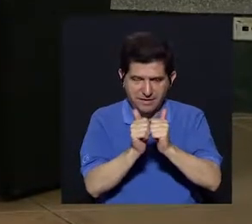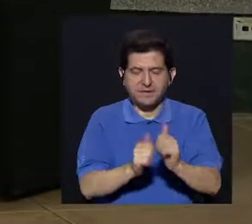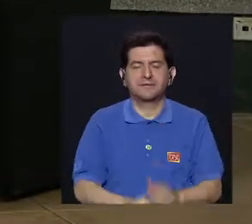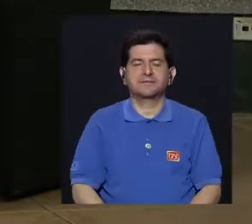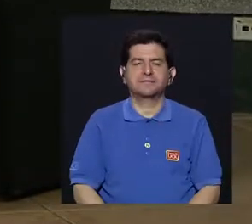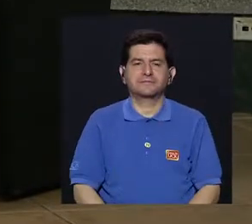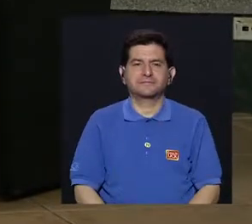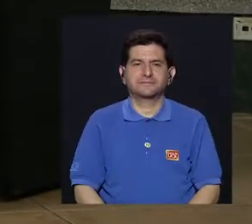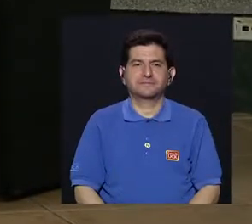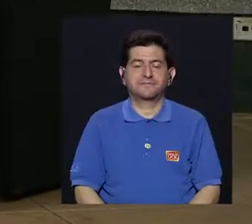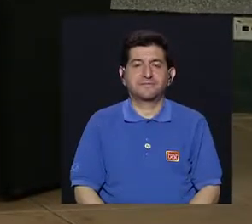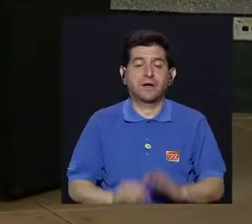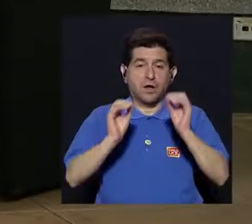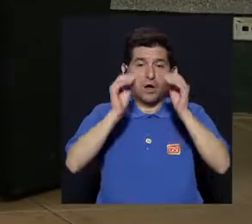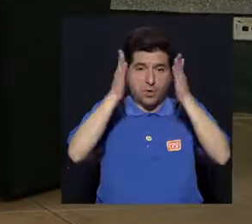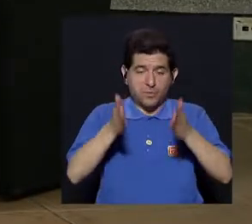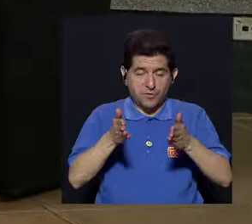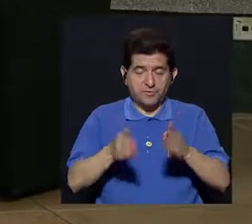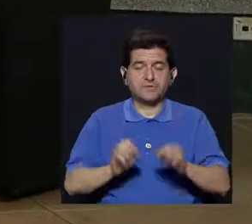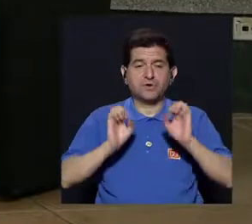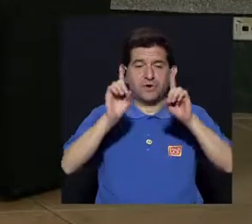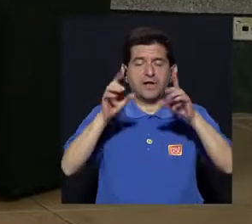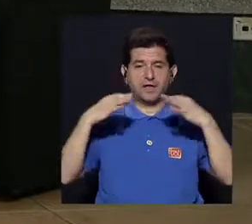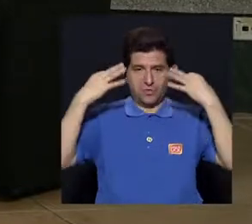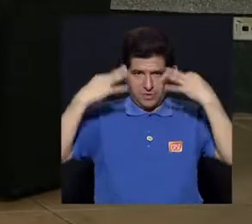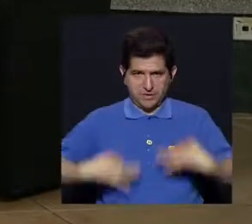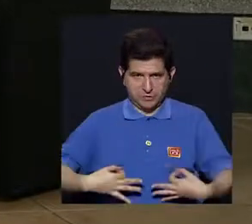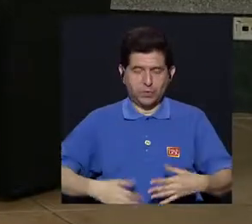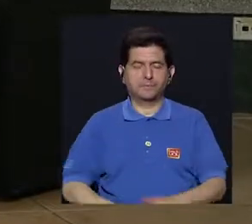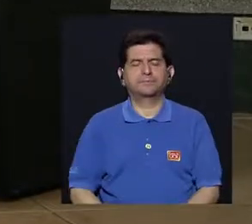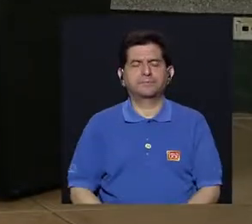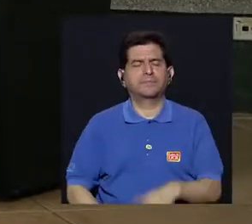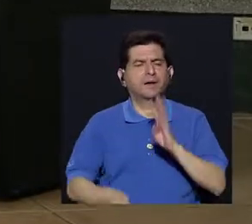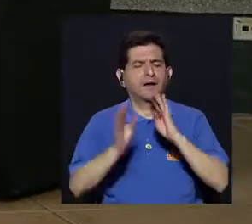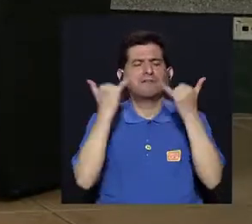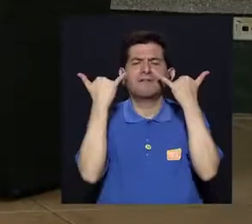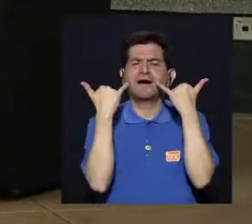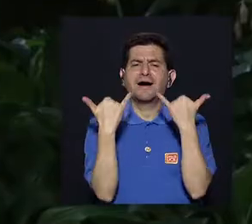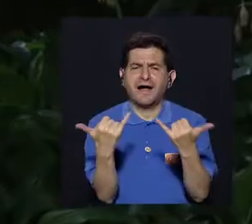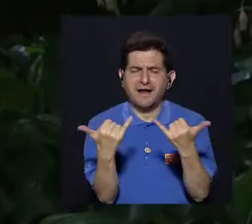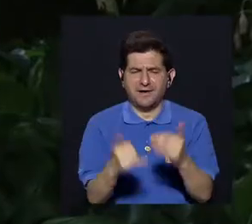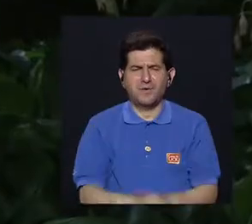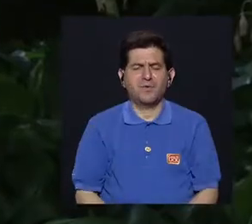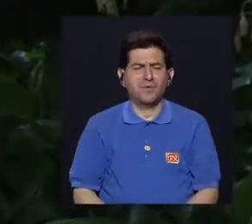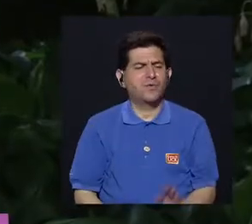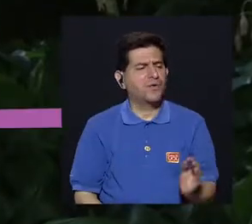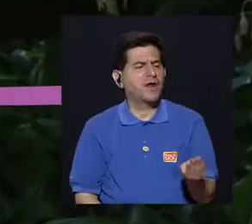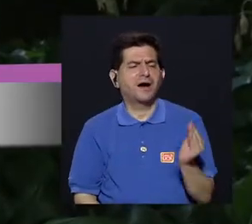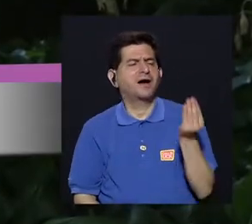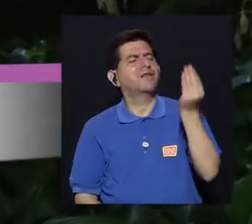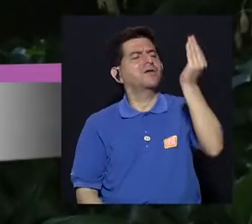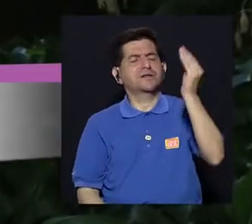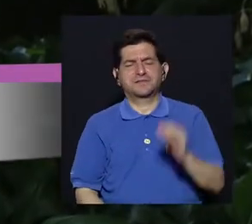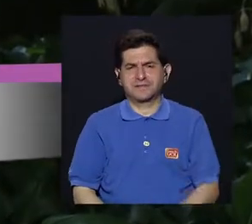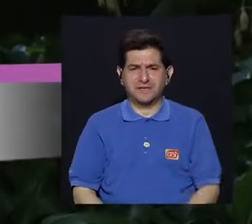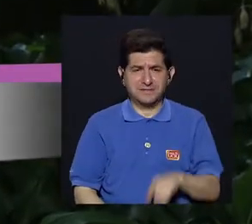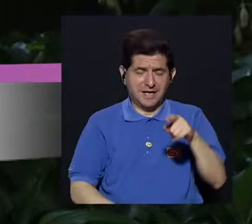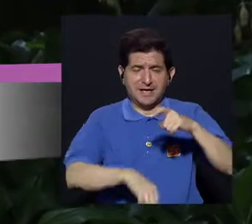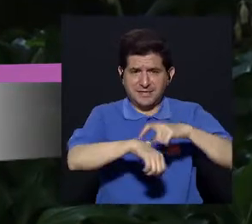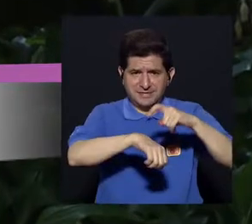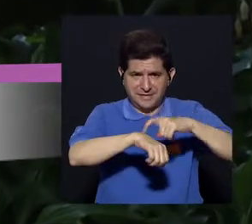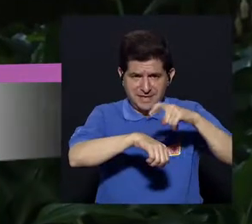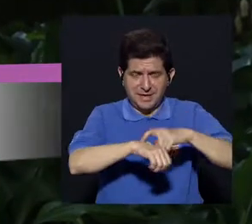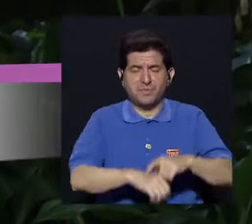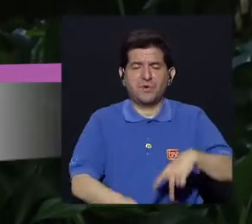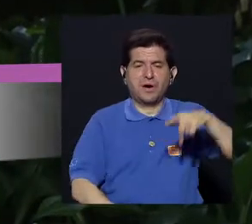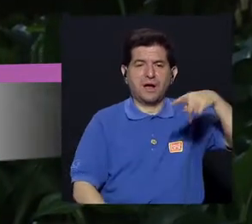y educador físico. Danoval, hablemos ahorita más de la adolescencia, la pubertad, donde